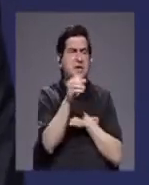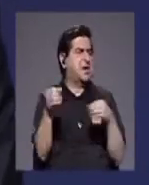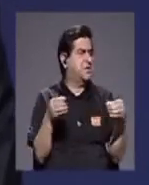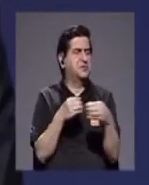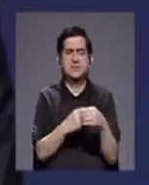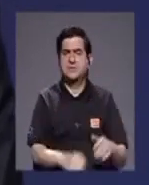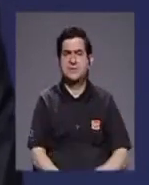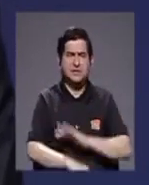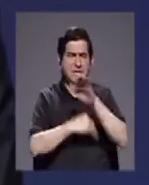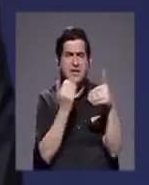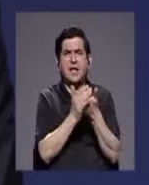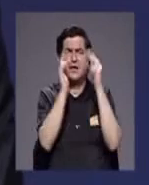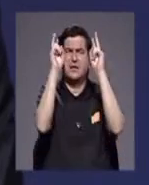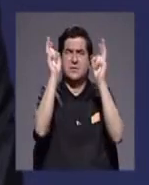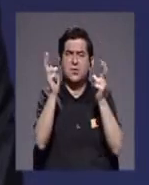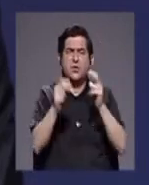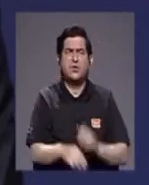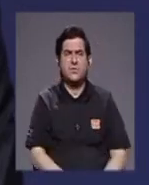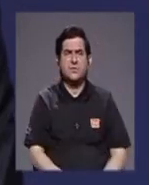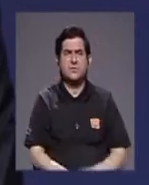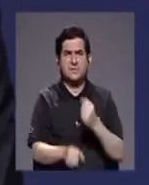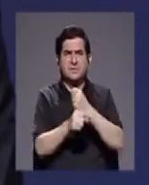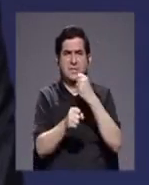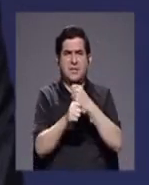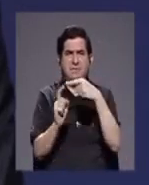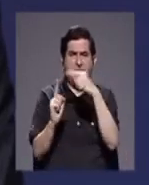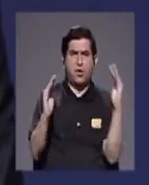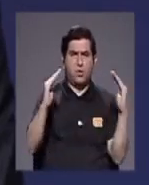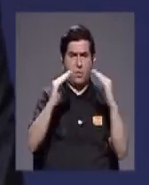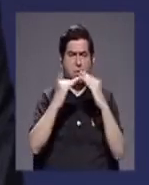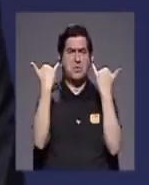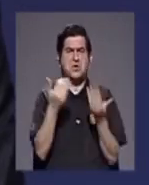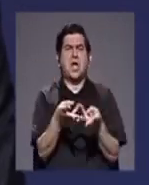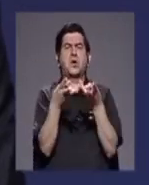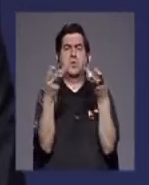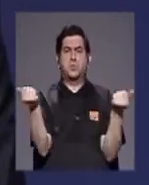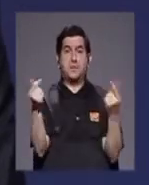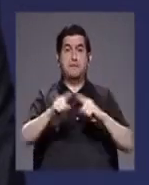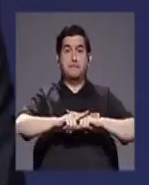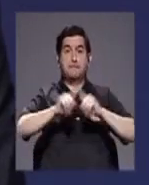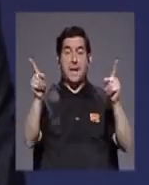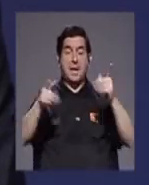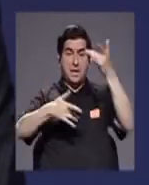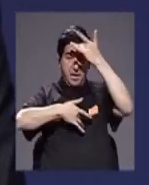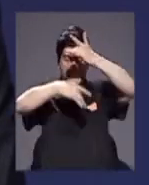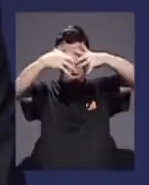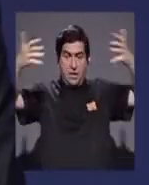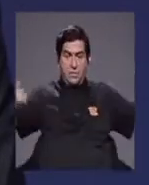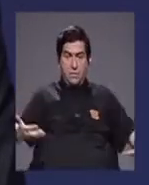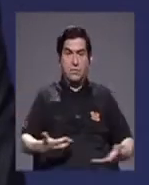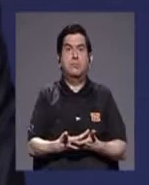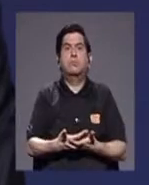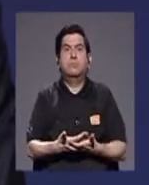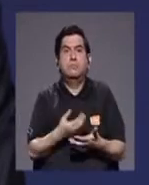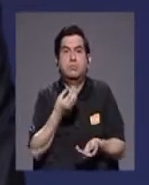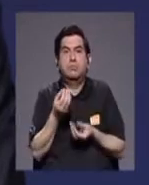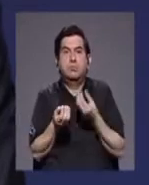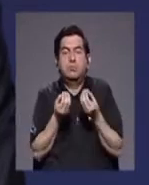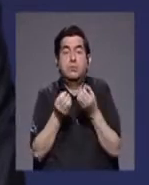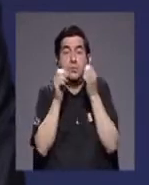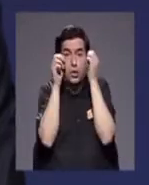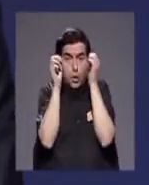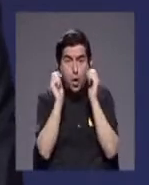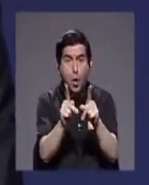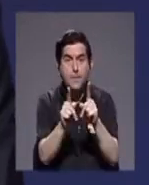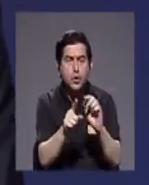ya todos esos temas de teletrabajo los teníamos bastante resueltos, pero la pandemia lo que nos dio fue la